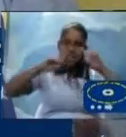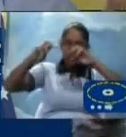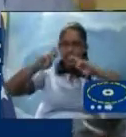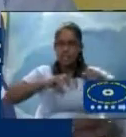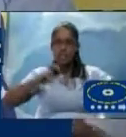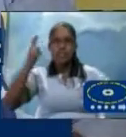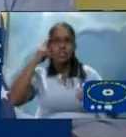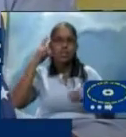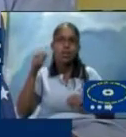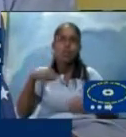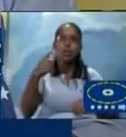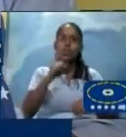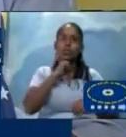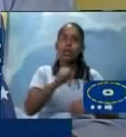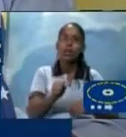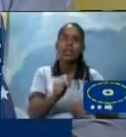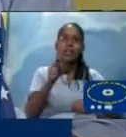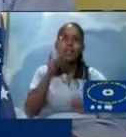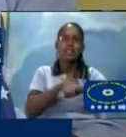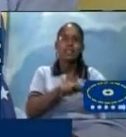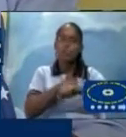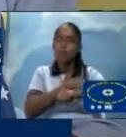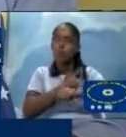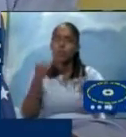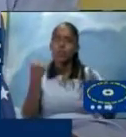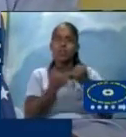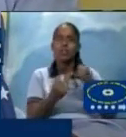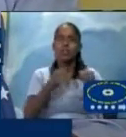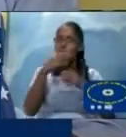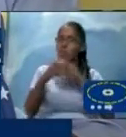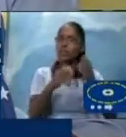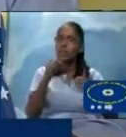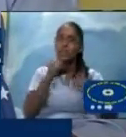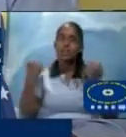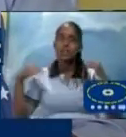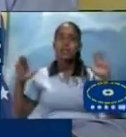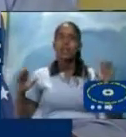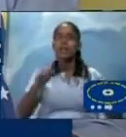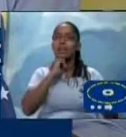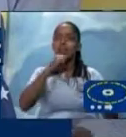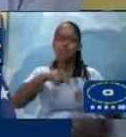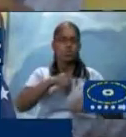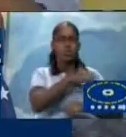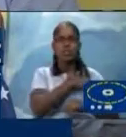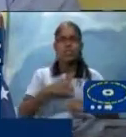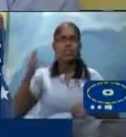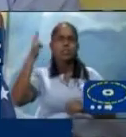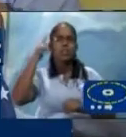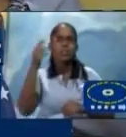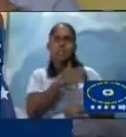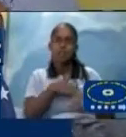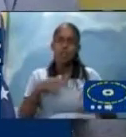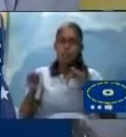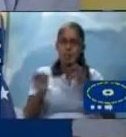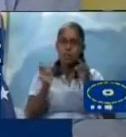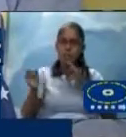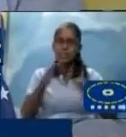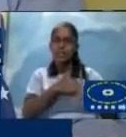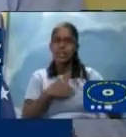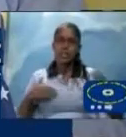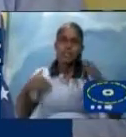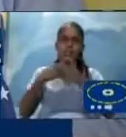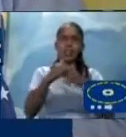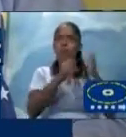saber cuándo era el tiempo del fin. La preocupación de Daniel quizás era, yo quiero saber, quiero prepararme, quiero llenarme más